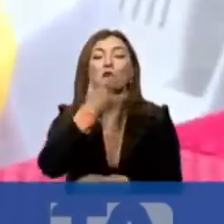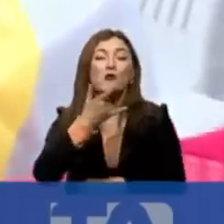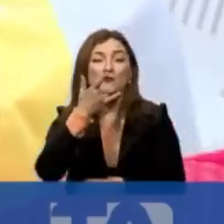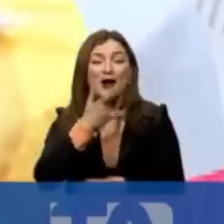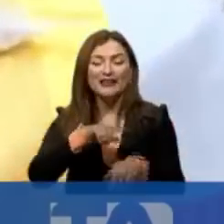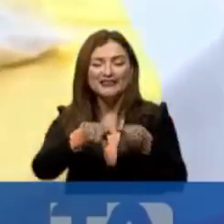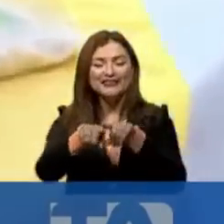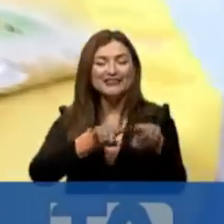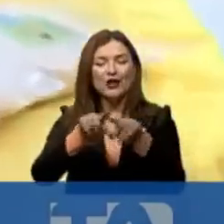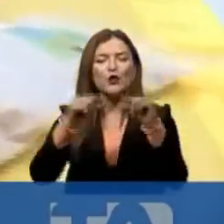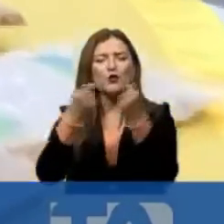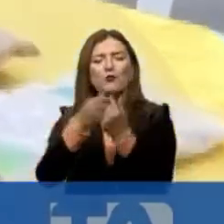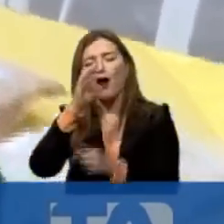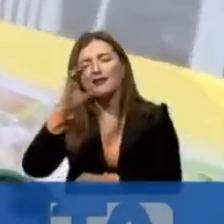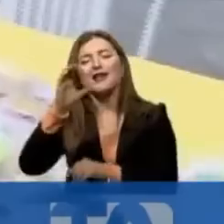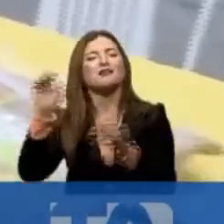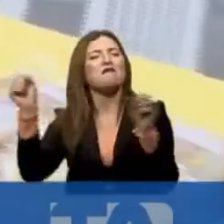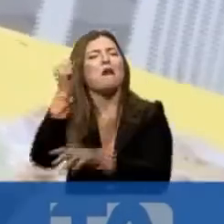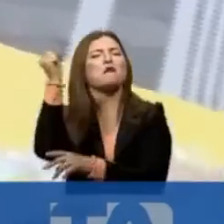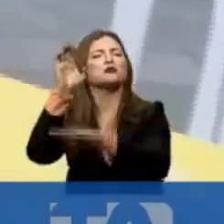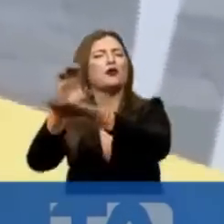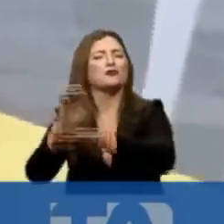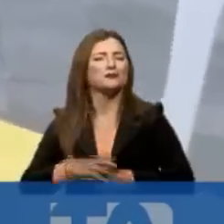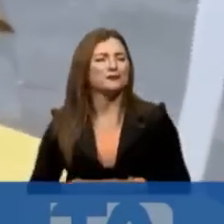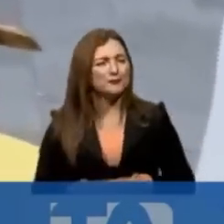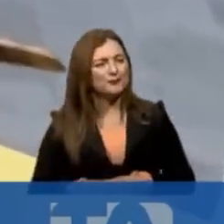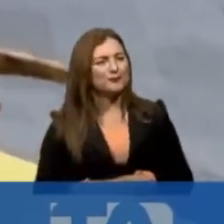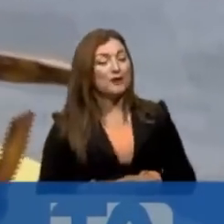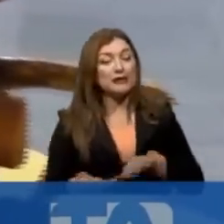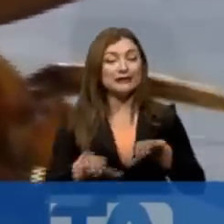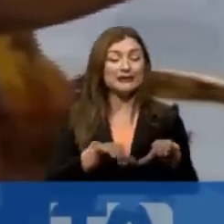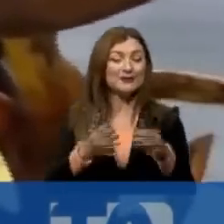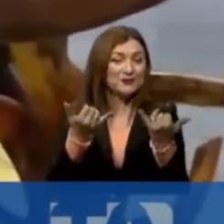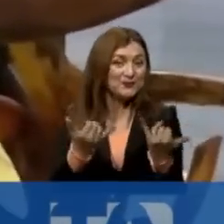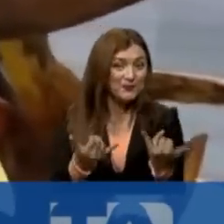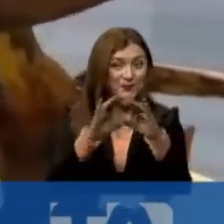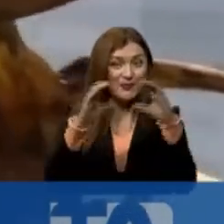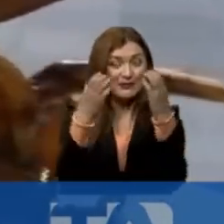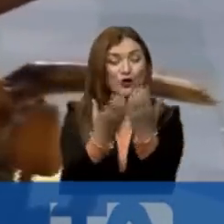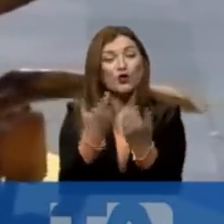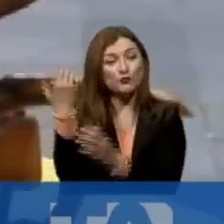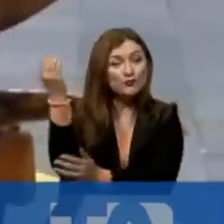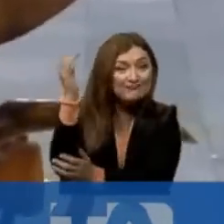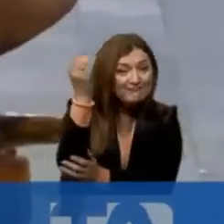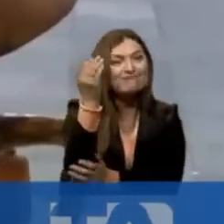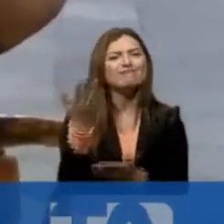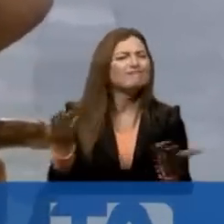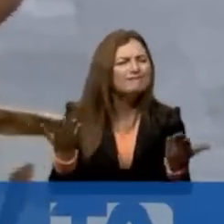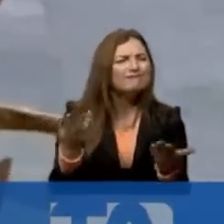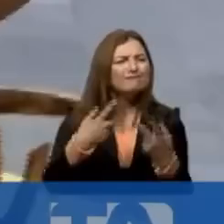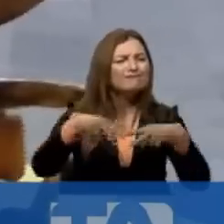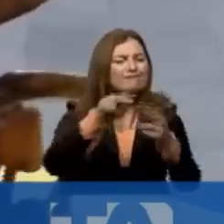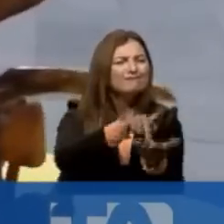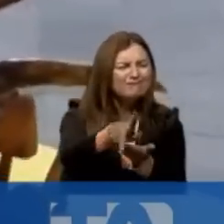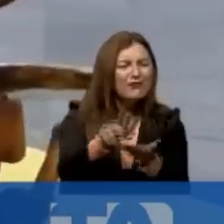Contaremos con La Vagancia y algunos otros artistas también. ¿Estas actividades como el pregón de hoy en el estadio y la elección de la reina tienen algún costo